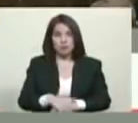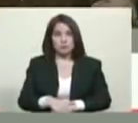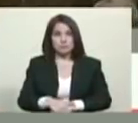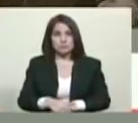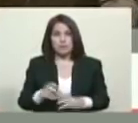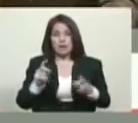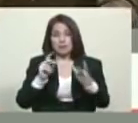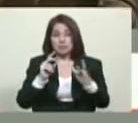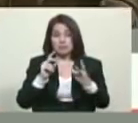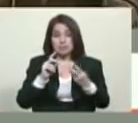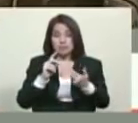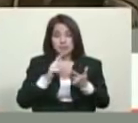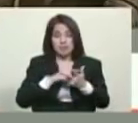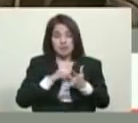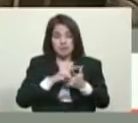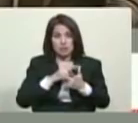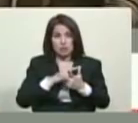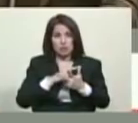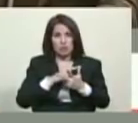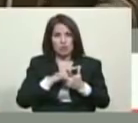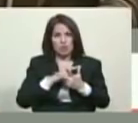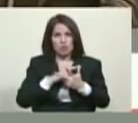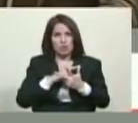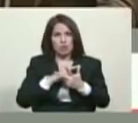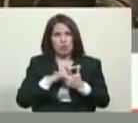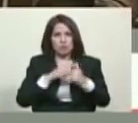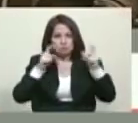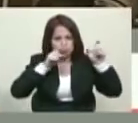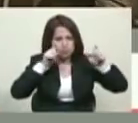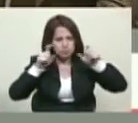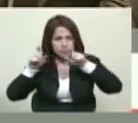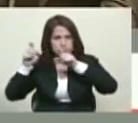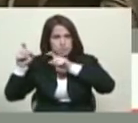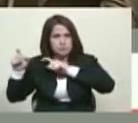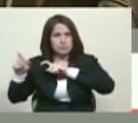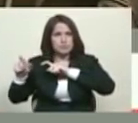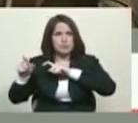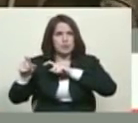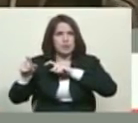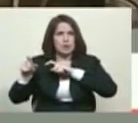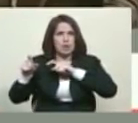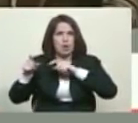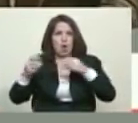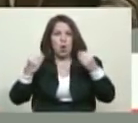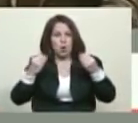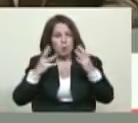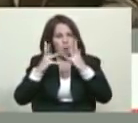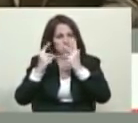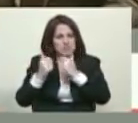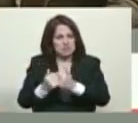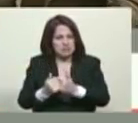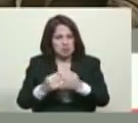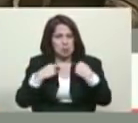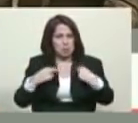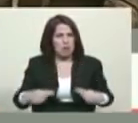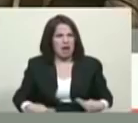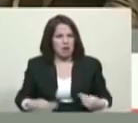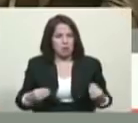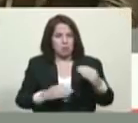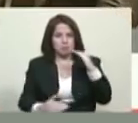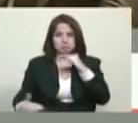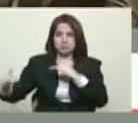terceros acuerdos es la capacitación en materia de recursos humanos y aumentar la capacidad